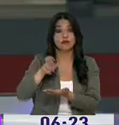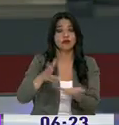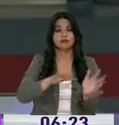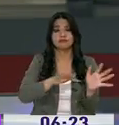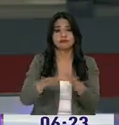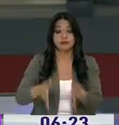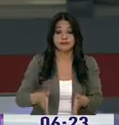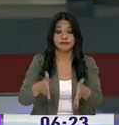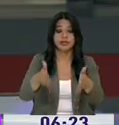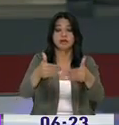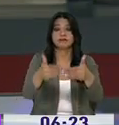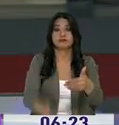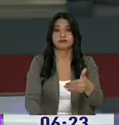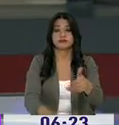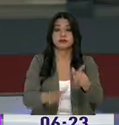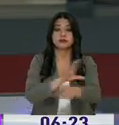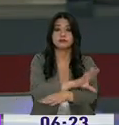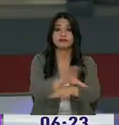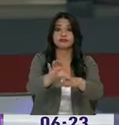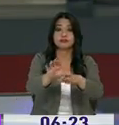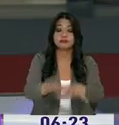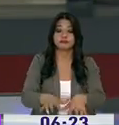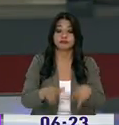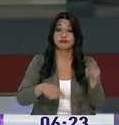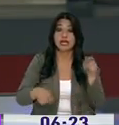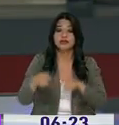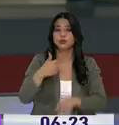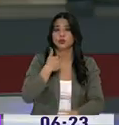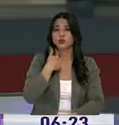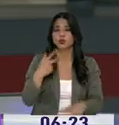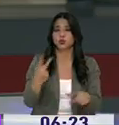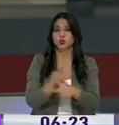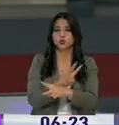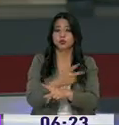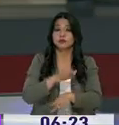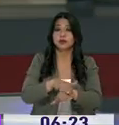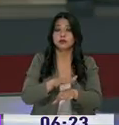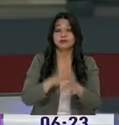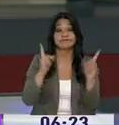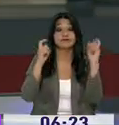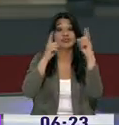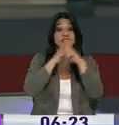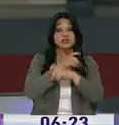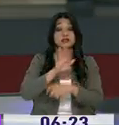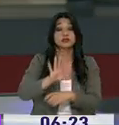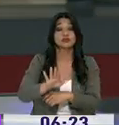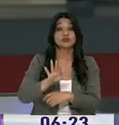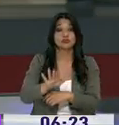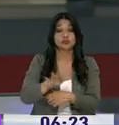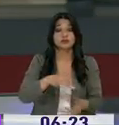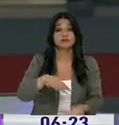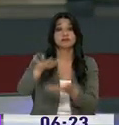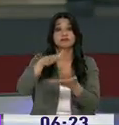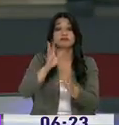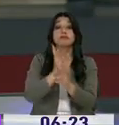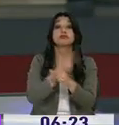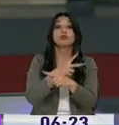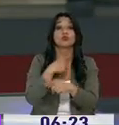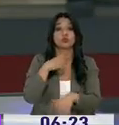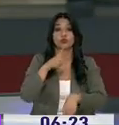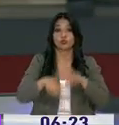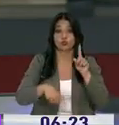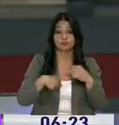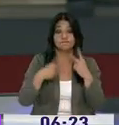incomunicados para los agricultores. Esta situación es crítica en vista de las dificultades que tienen para sacar sus productos.